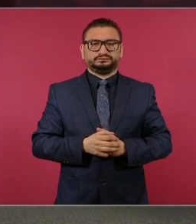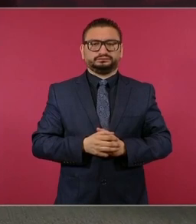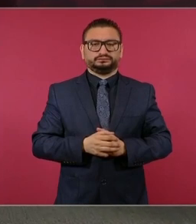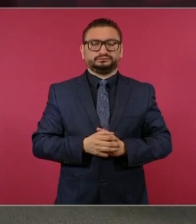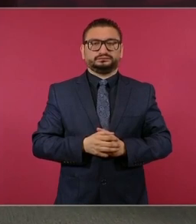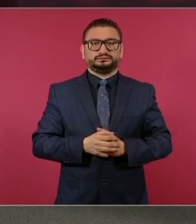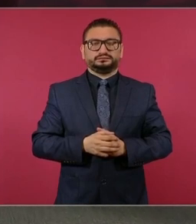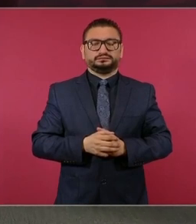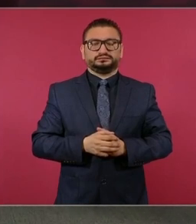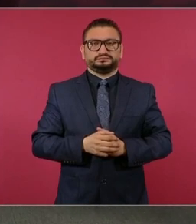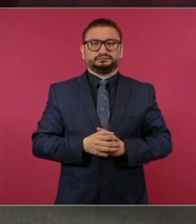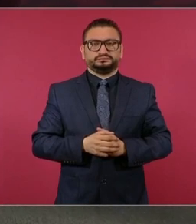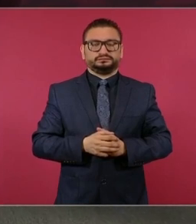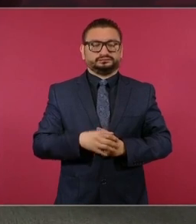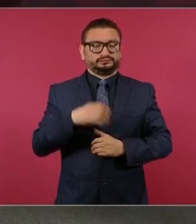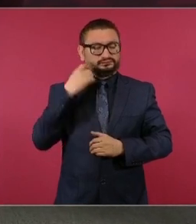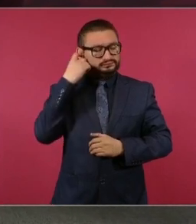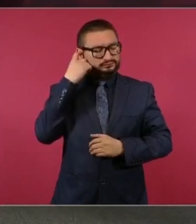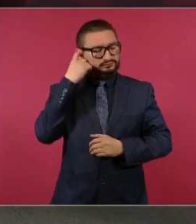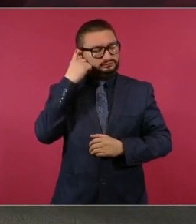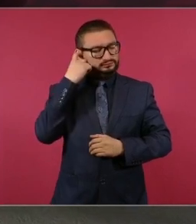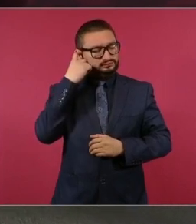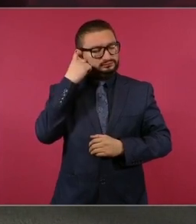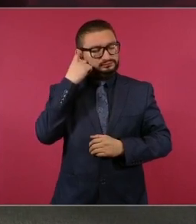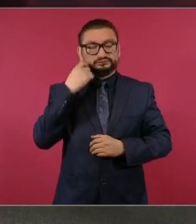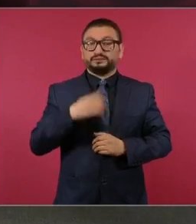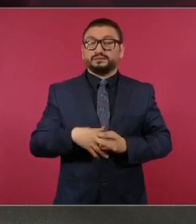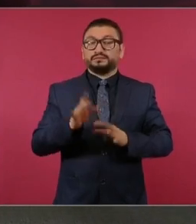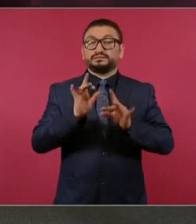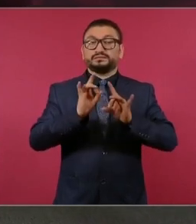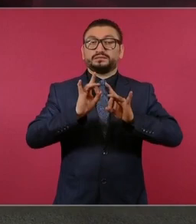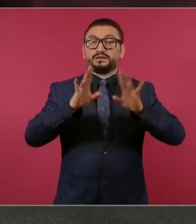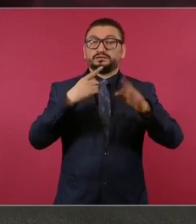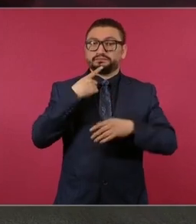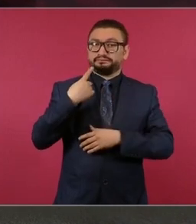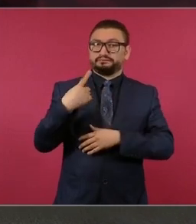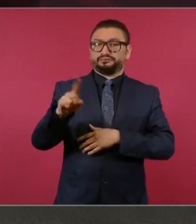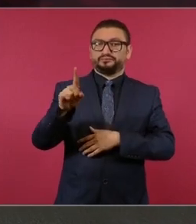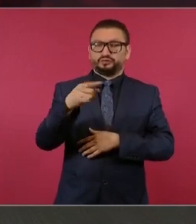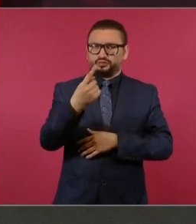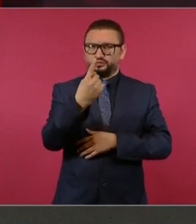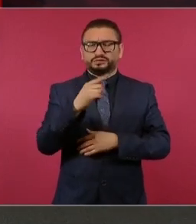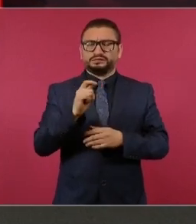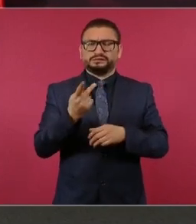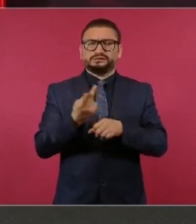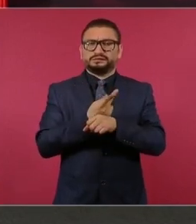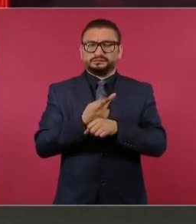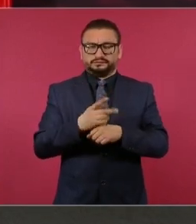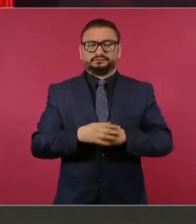Y de repente hace una denuncia de que un